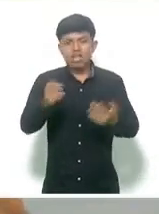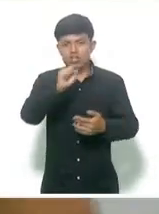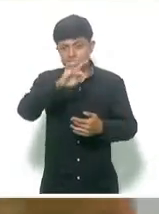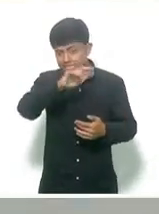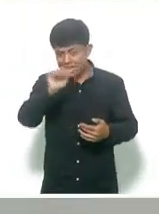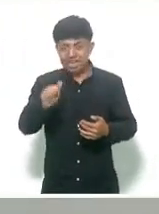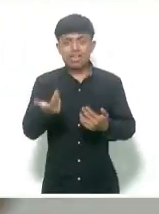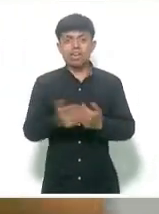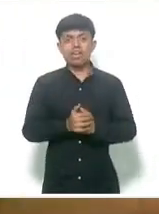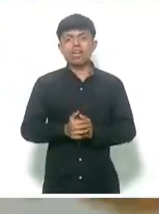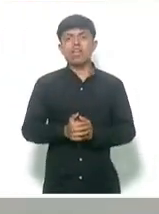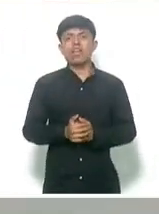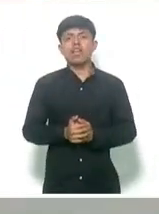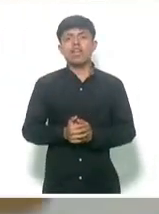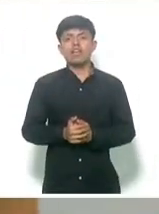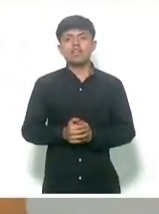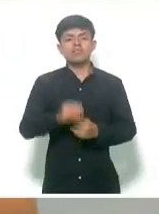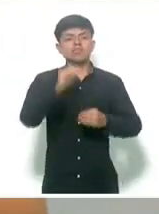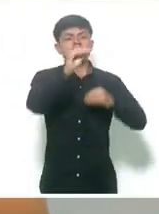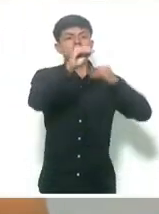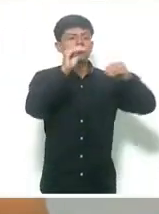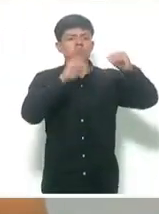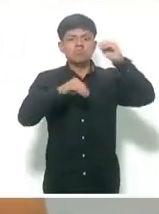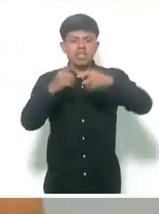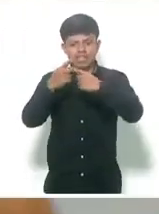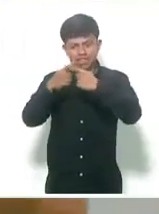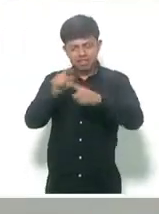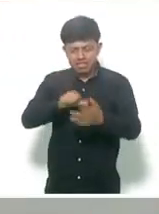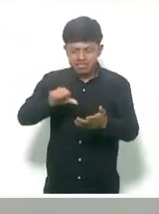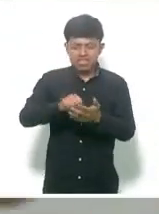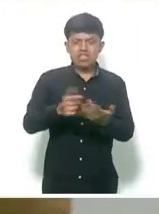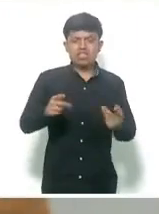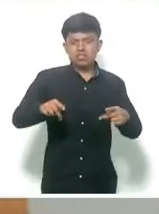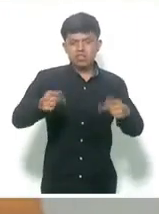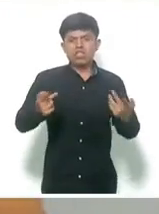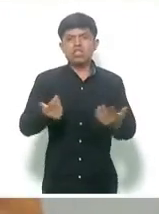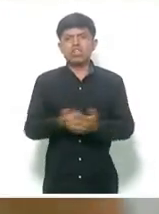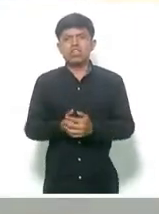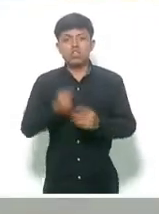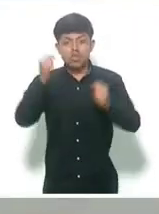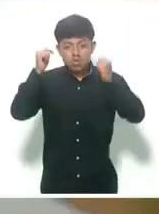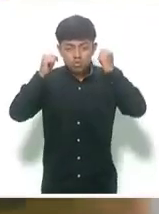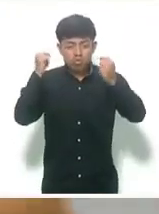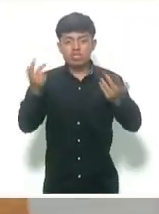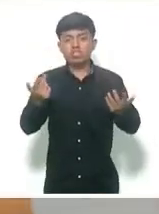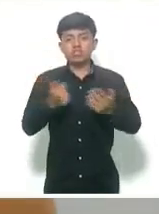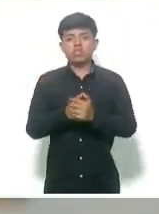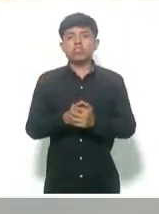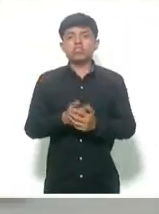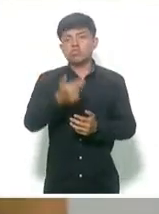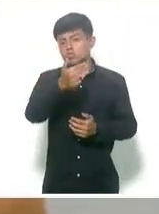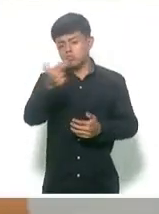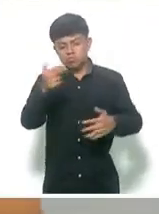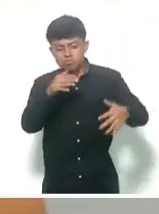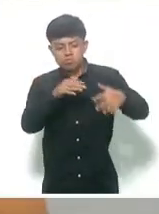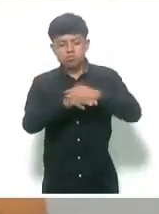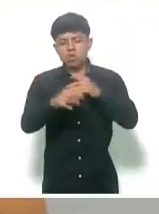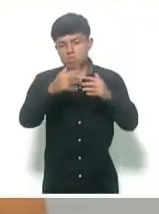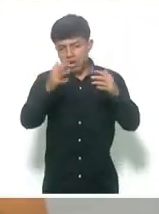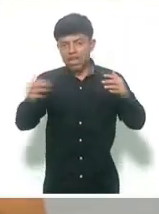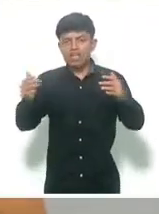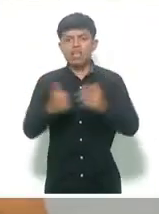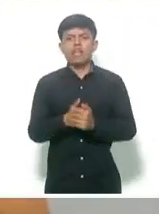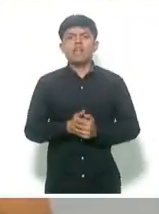estado de Oaxaca diversificar lo que es en la parte de la zona centros vendérselo lo que es al turismo meter lo que es en los hoteles en las playas